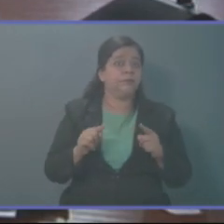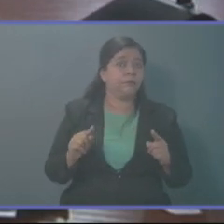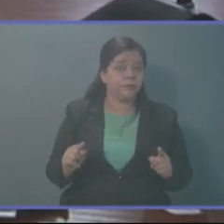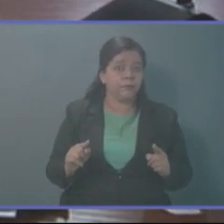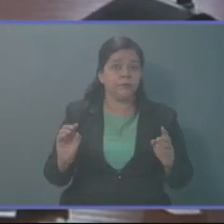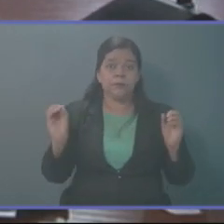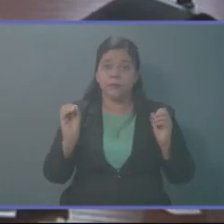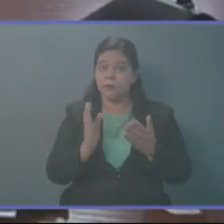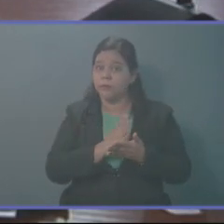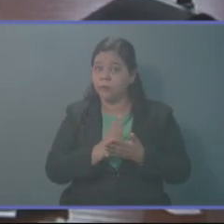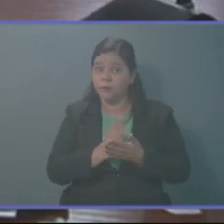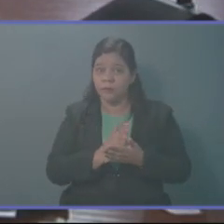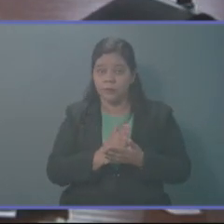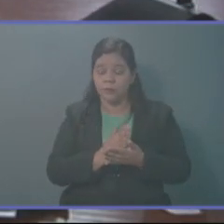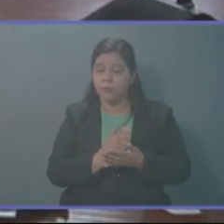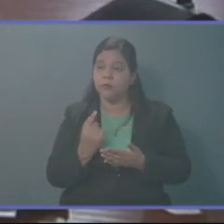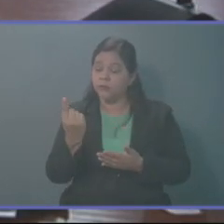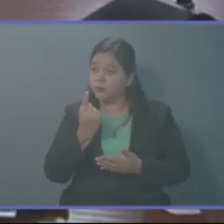Nada más quisiéramos